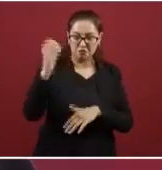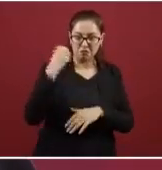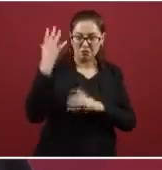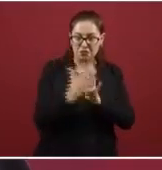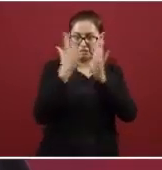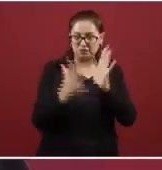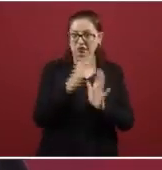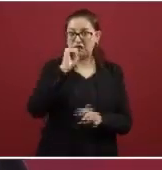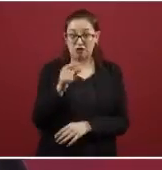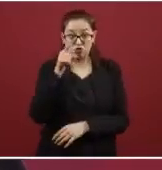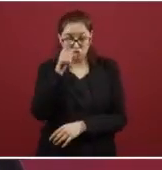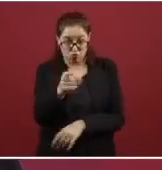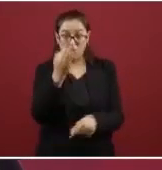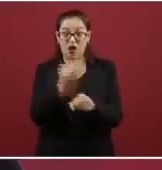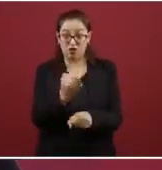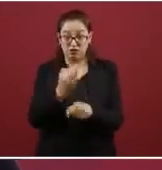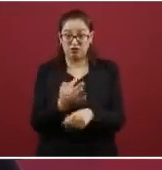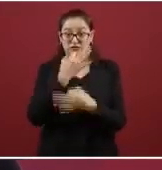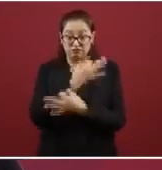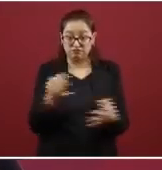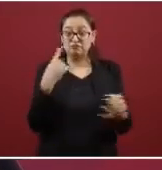hecho, ¿sí?, es